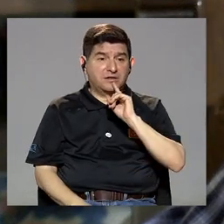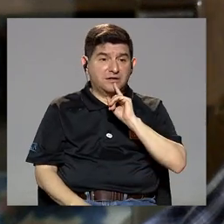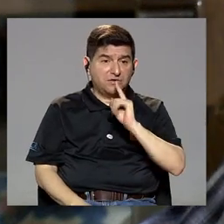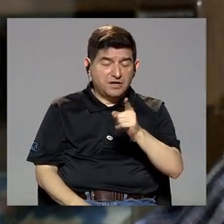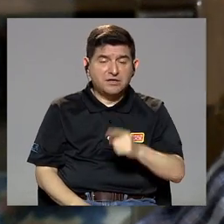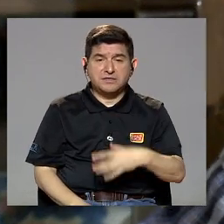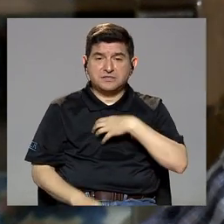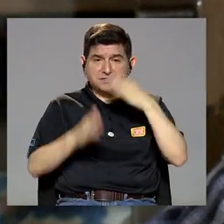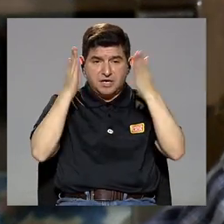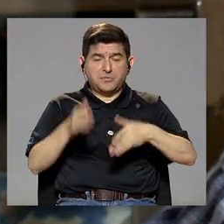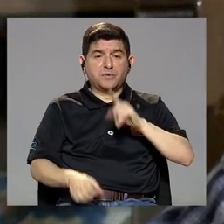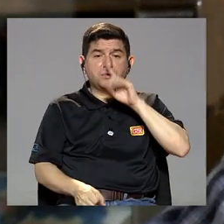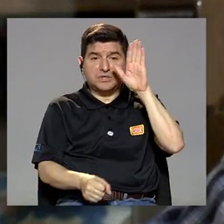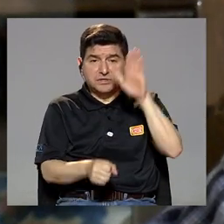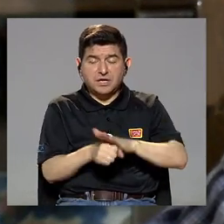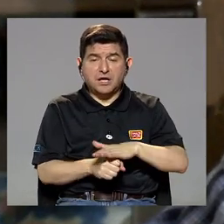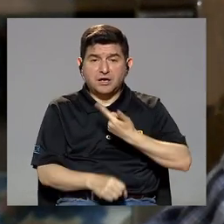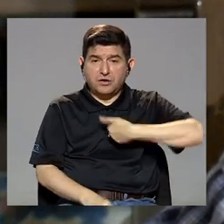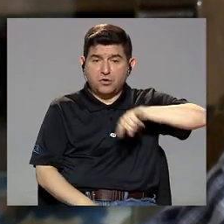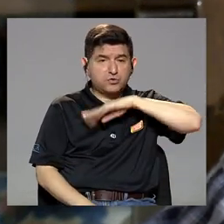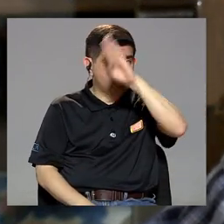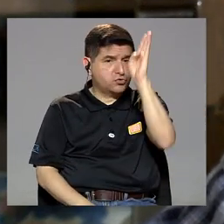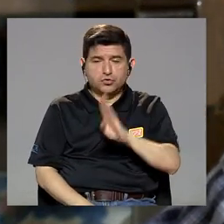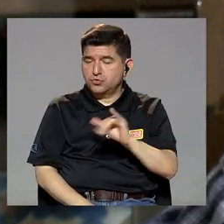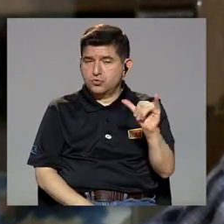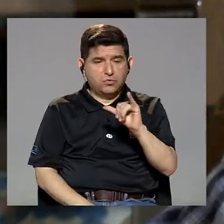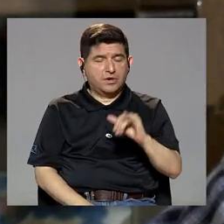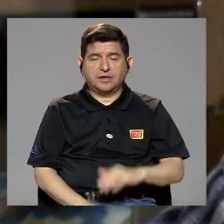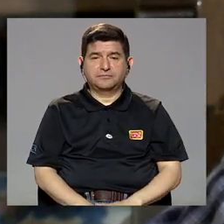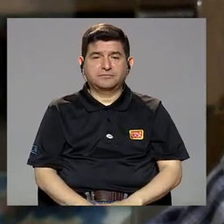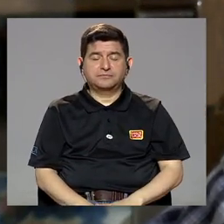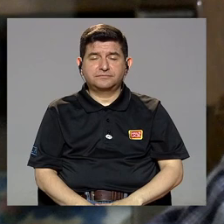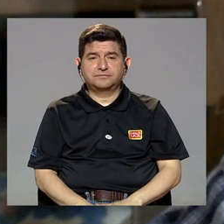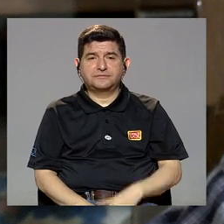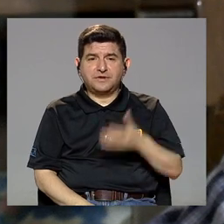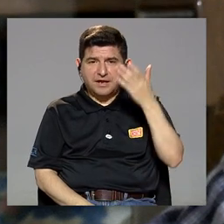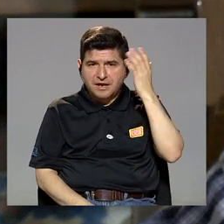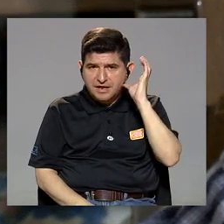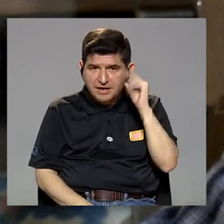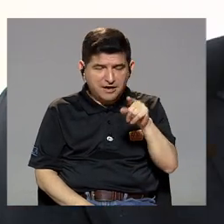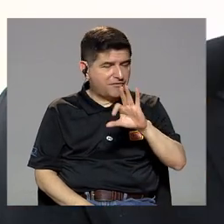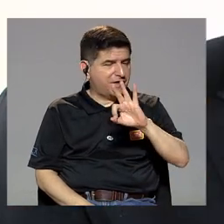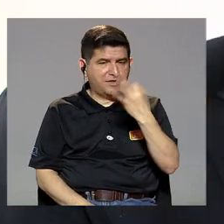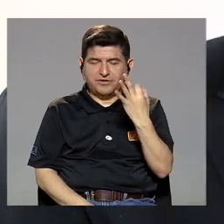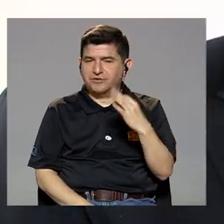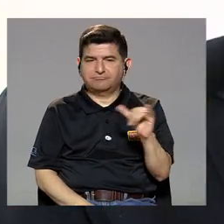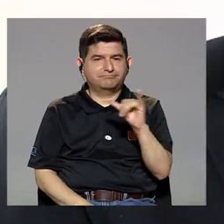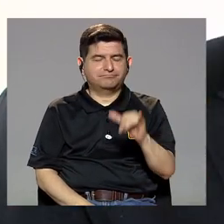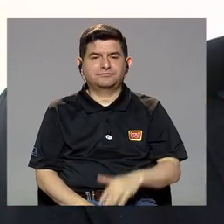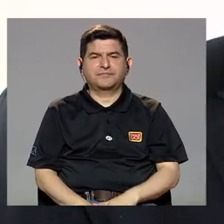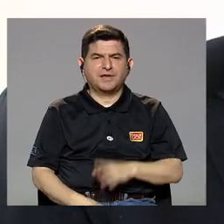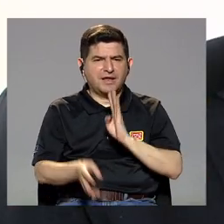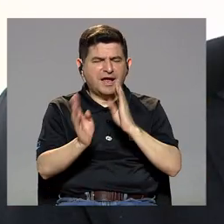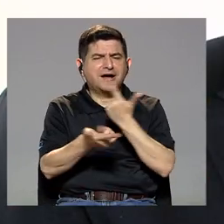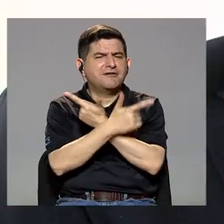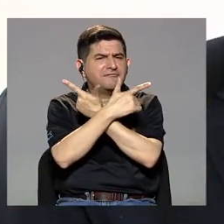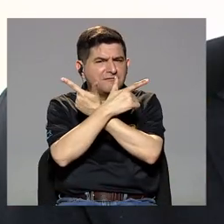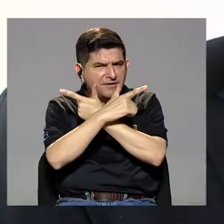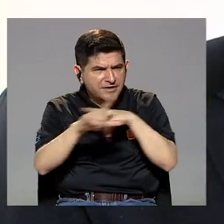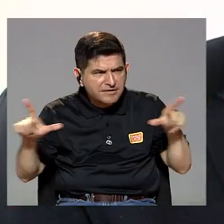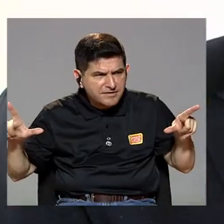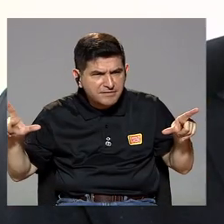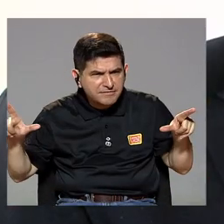verdad nosotros nunca fuimos así y en la radio eso no era así el hablar con esa libertad recuerdo